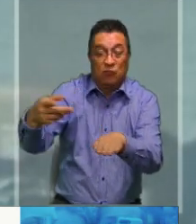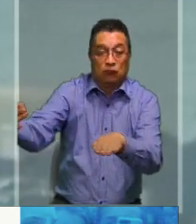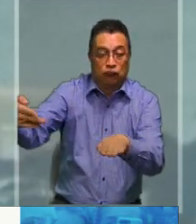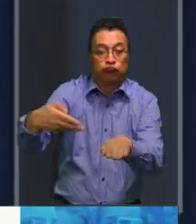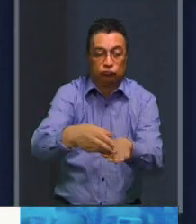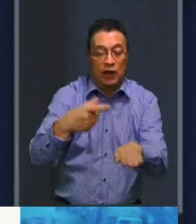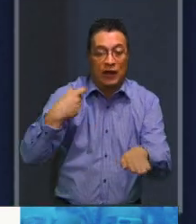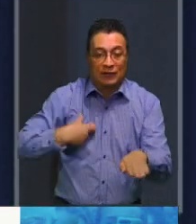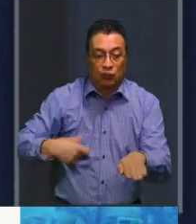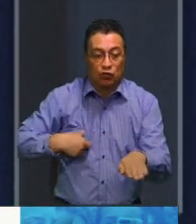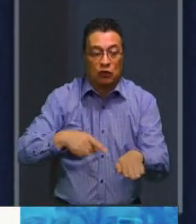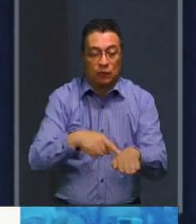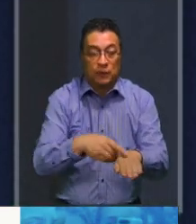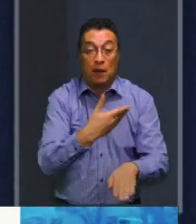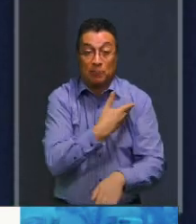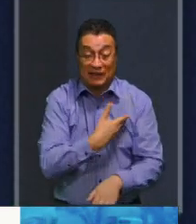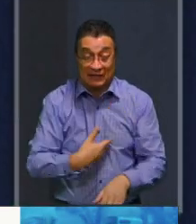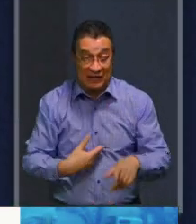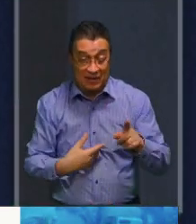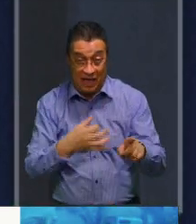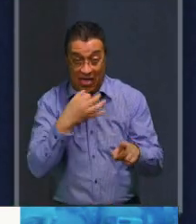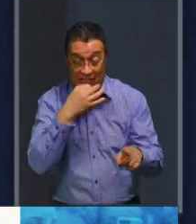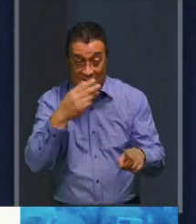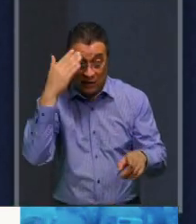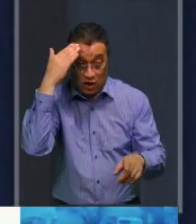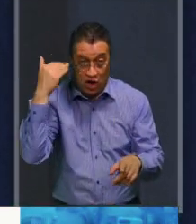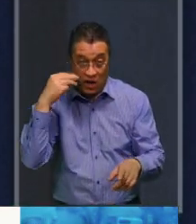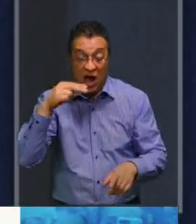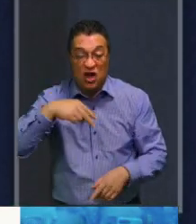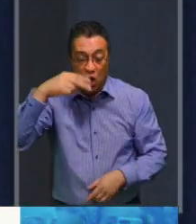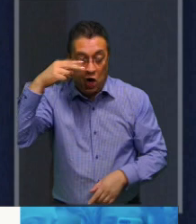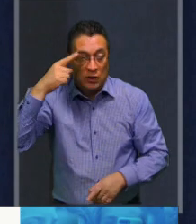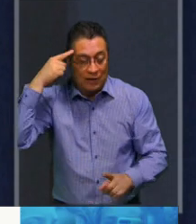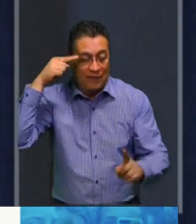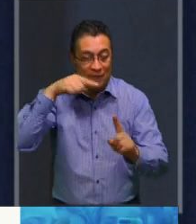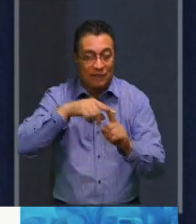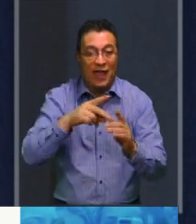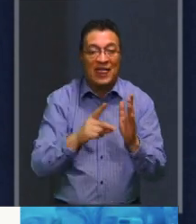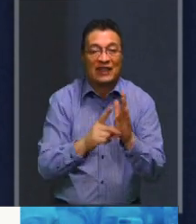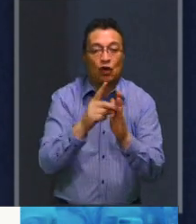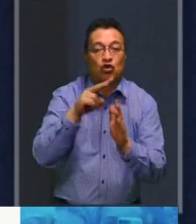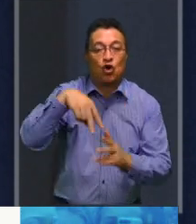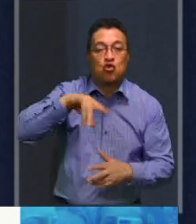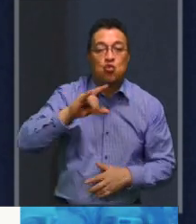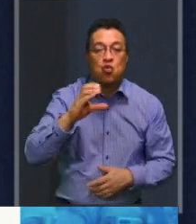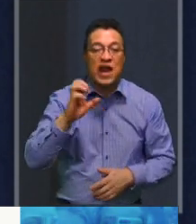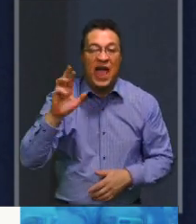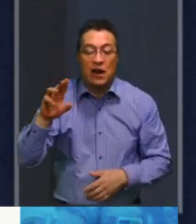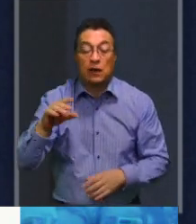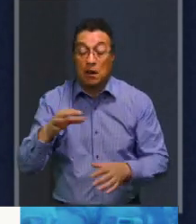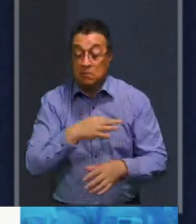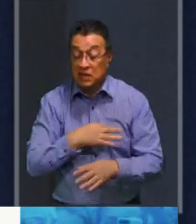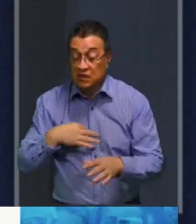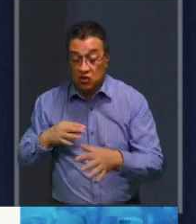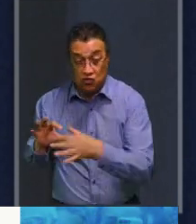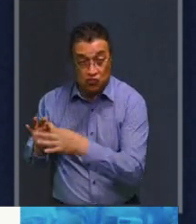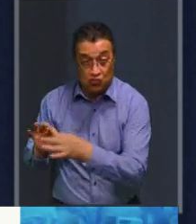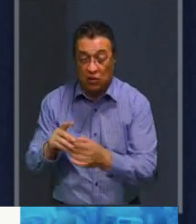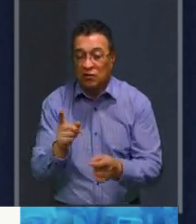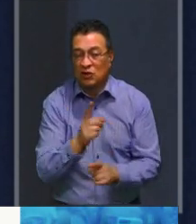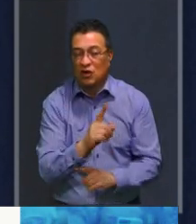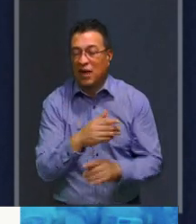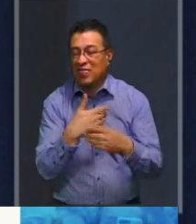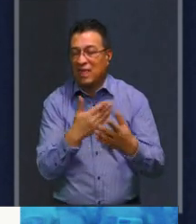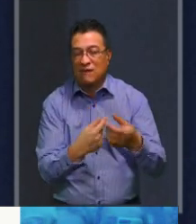El presidente Moon dice que mientras Corea del Norte persiga el desarrollo nuclear, el Ministerio de Reunificación no debería darles un